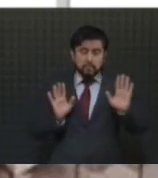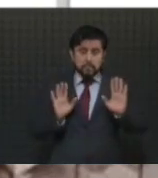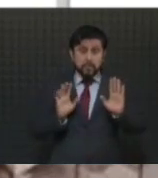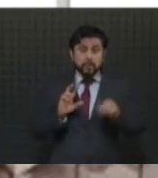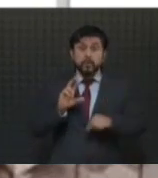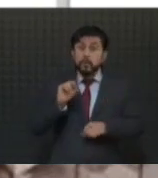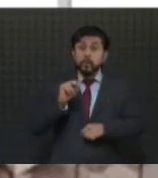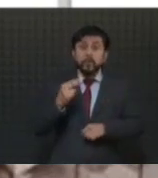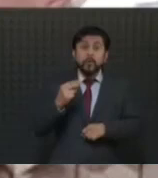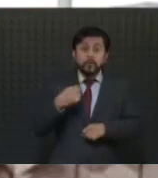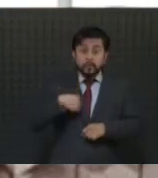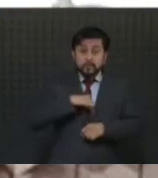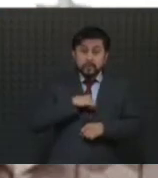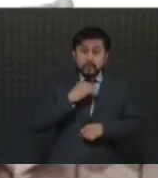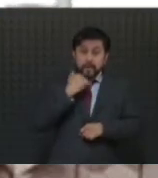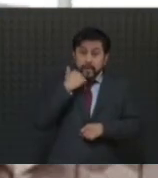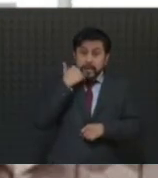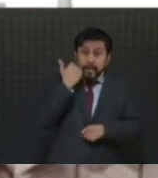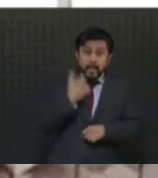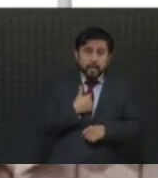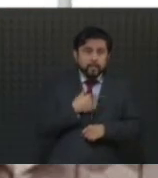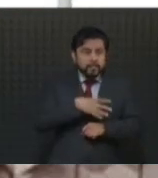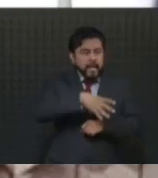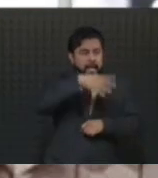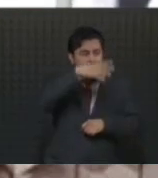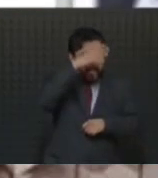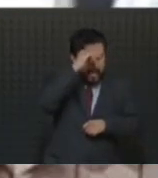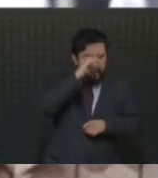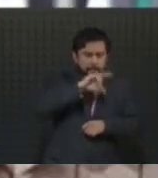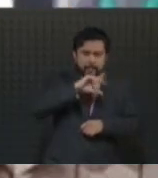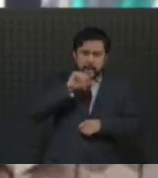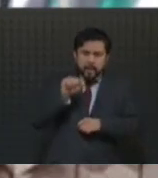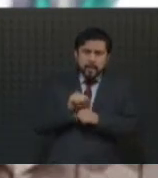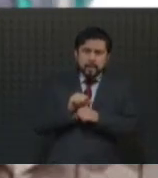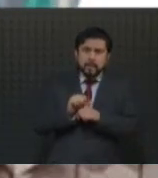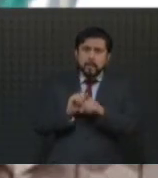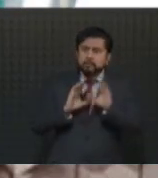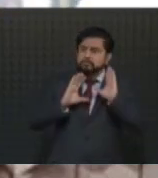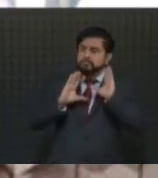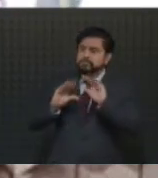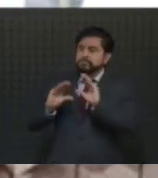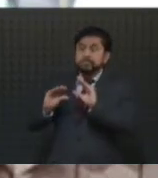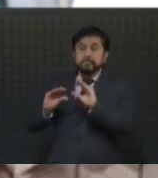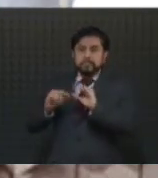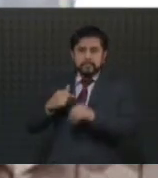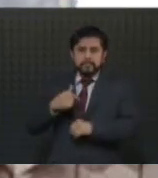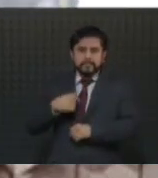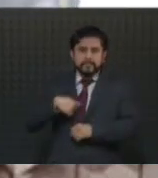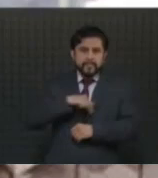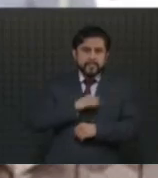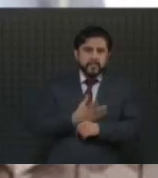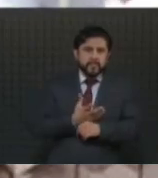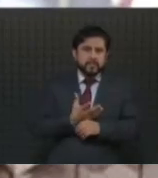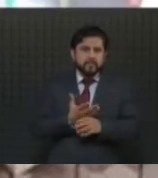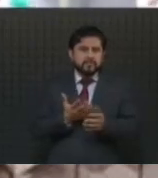Ciudad Universitaria. La Facultad de Ciencias pues da muy cerca de Santo Domingo. E hicimos un grupo de trabajo de alfabetización